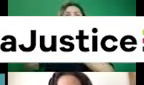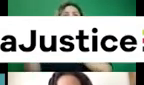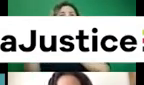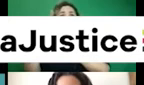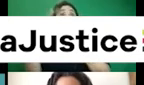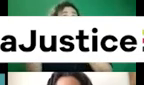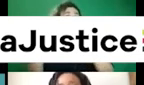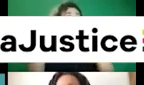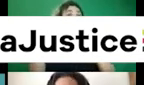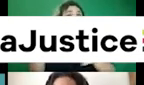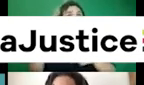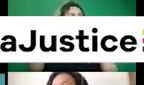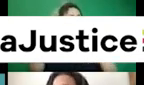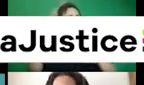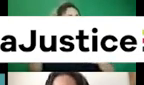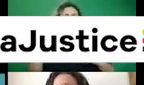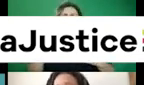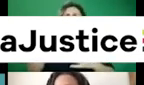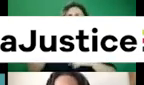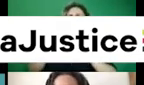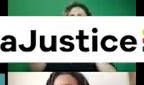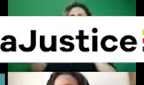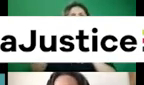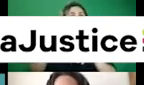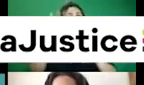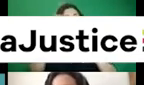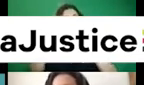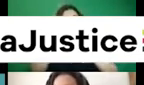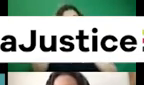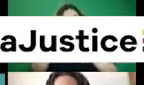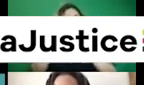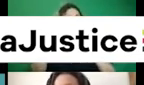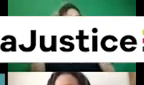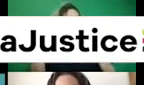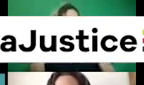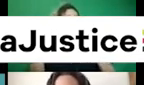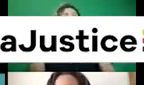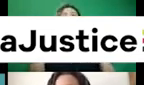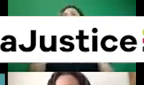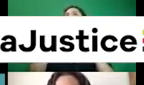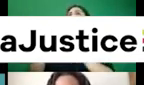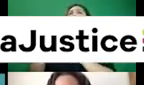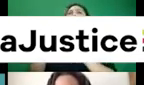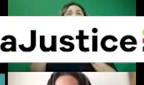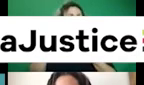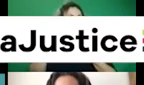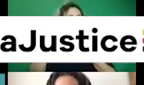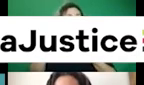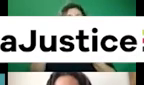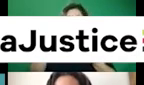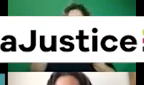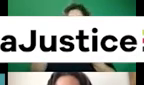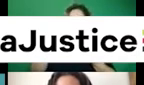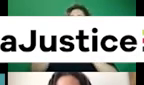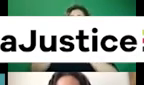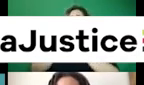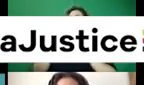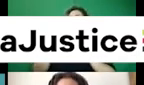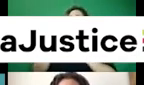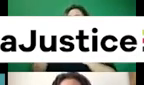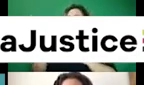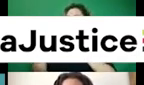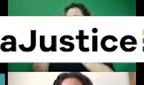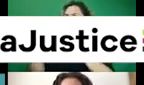conversación empezó a ocurrir y si es la gente estaba hablando sobre esto de manera casual y lo que me